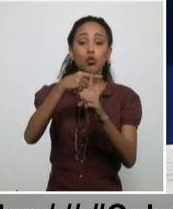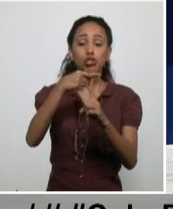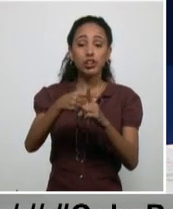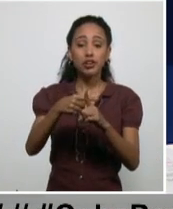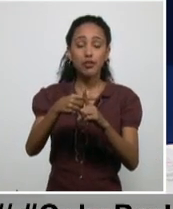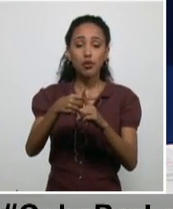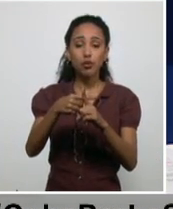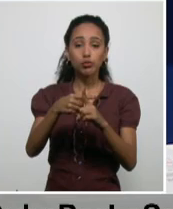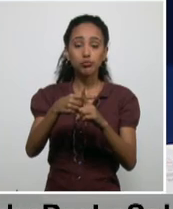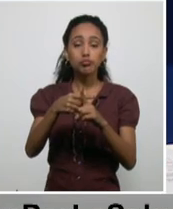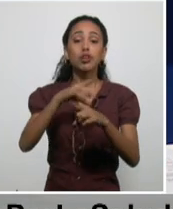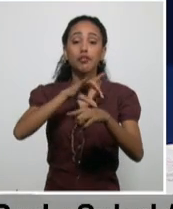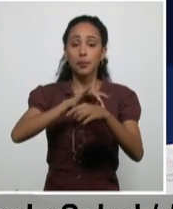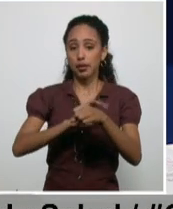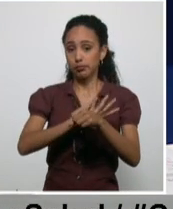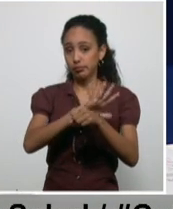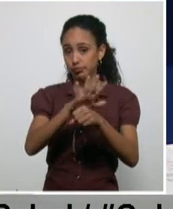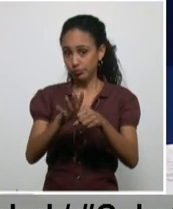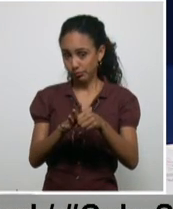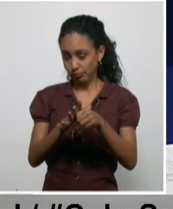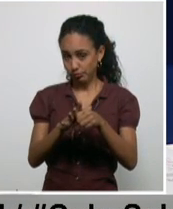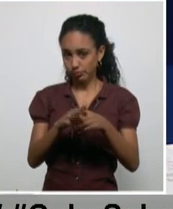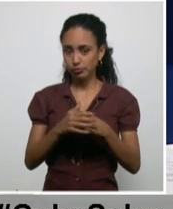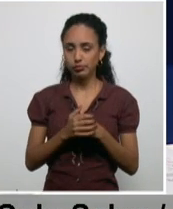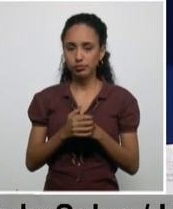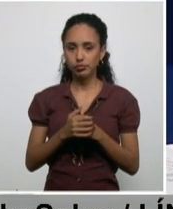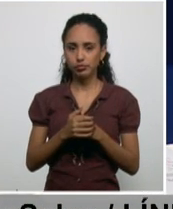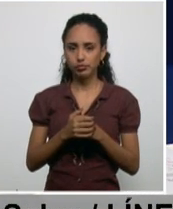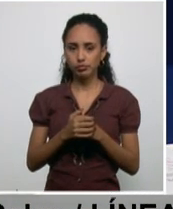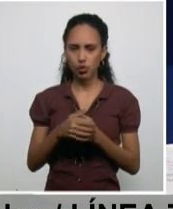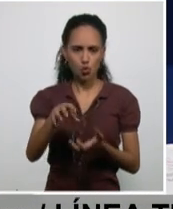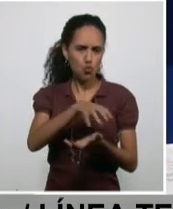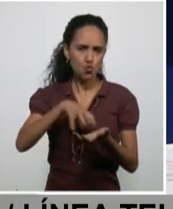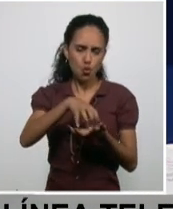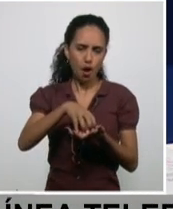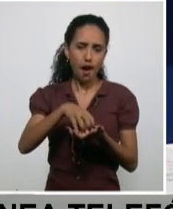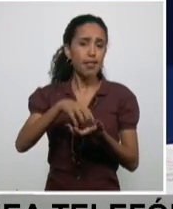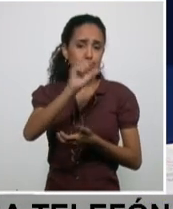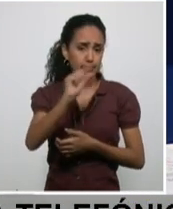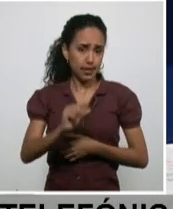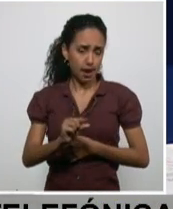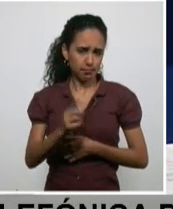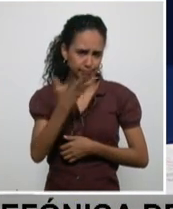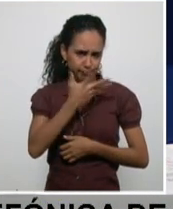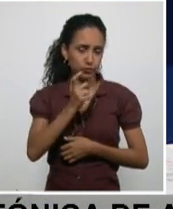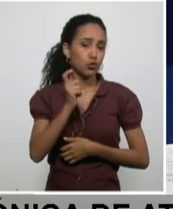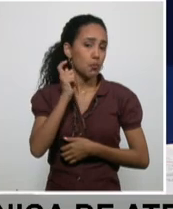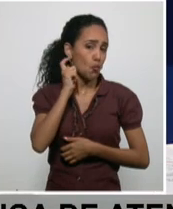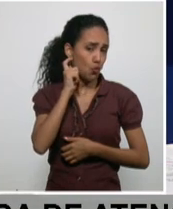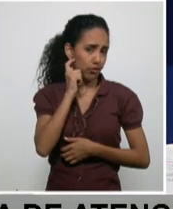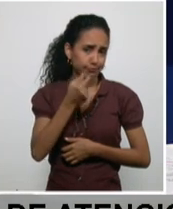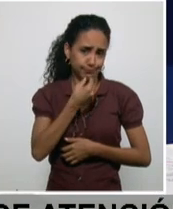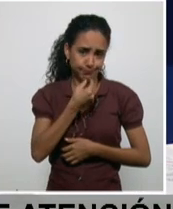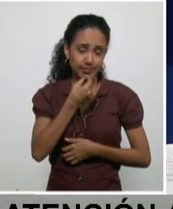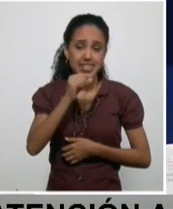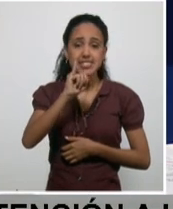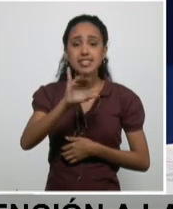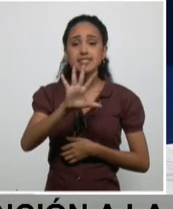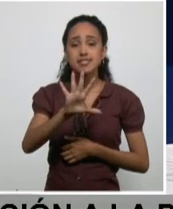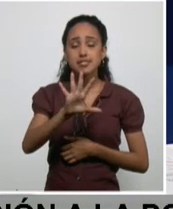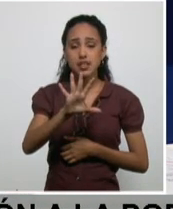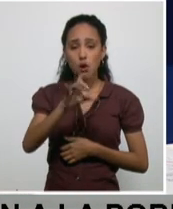enfermedad, o sea, al coronavirus, en Turín, Italia. Era una señora de 65 años de edad que vino